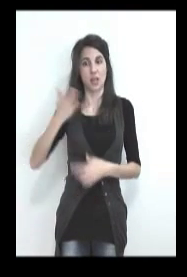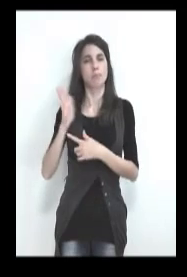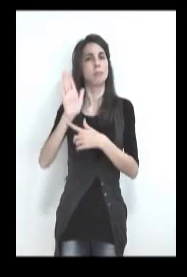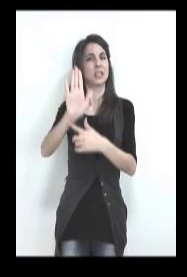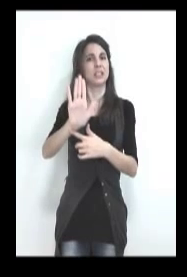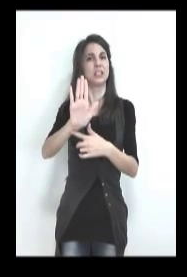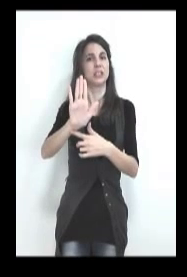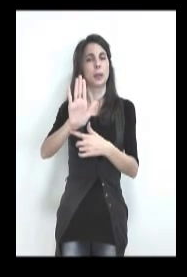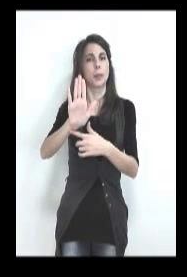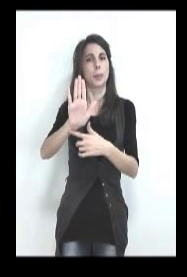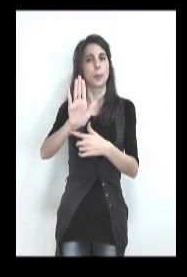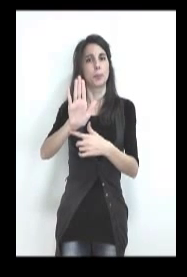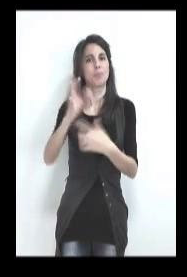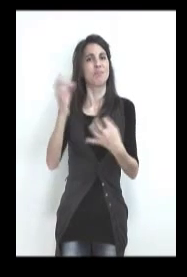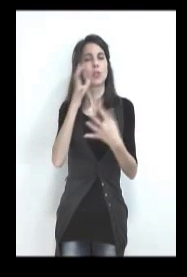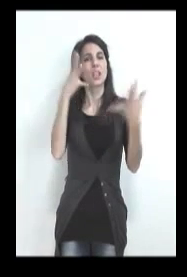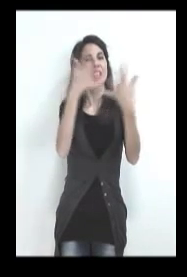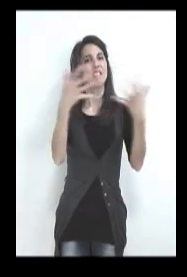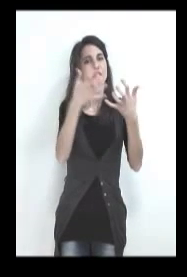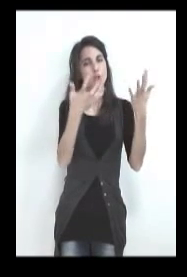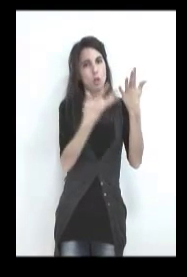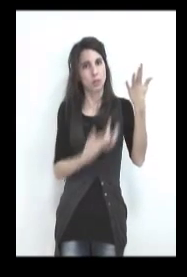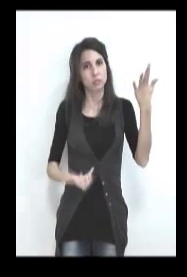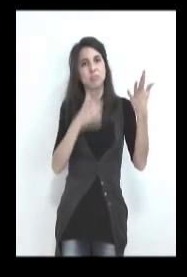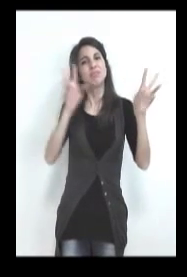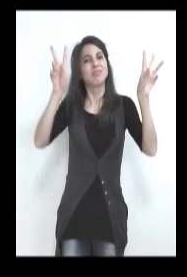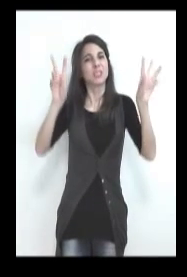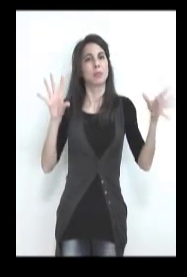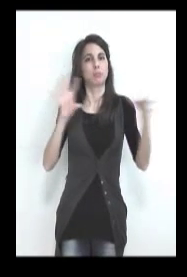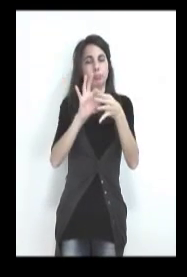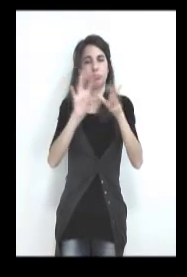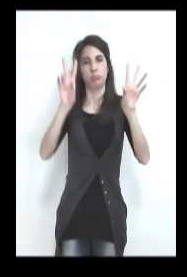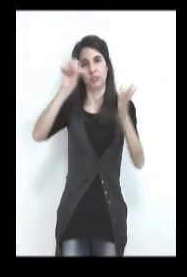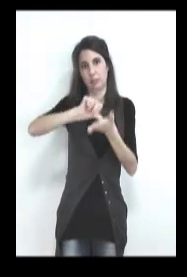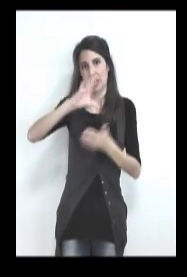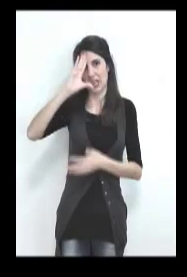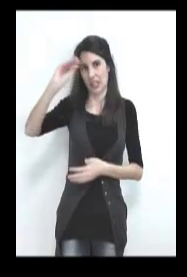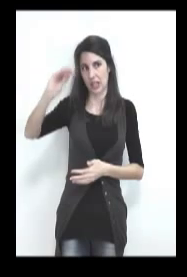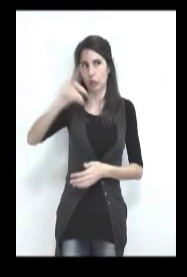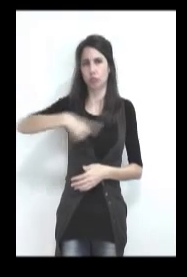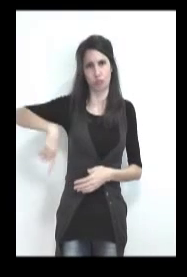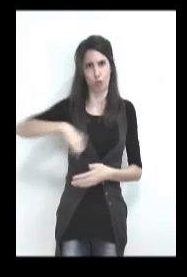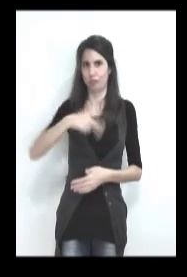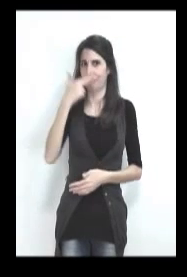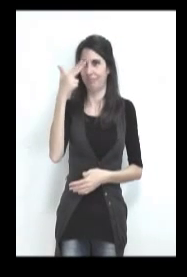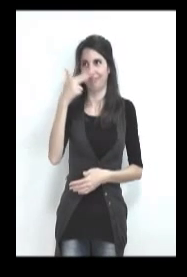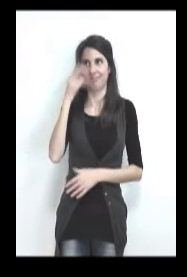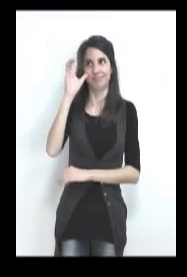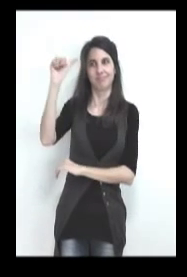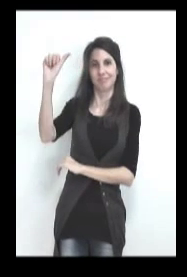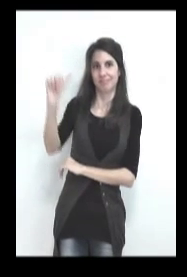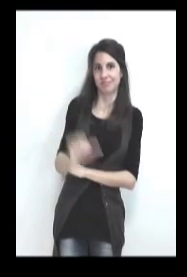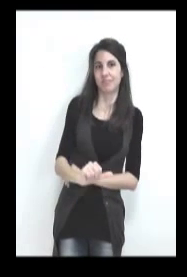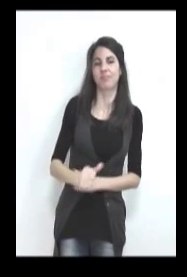SESI pues un informe sobre las Smart Cities que tenemos todos interés en escuchar y en